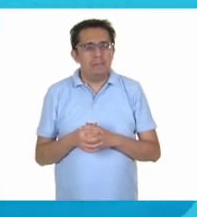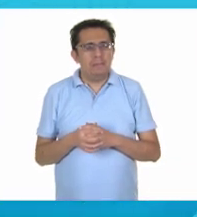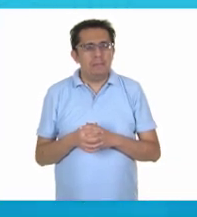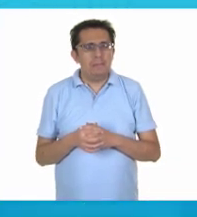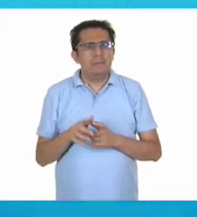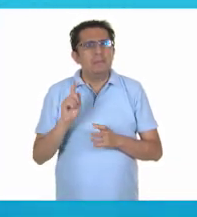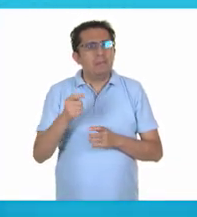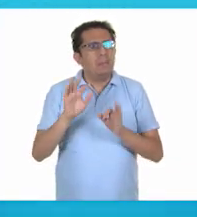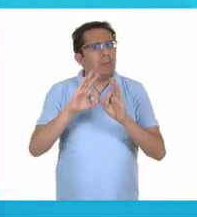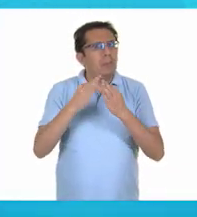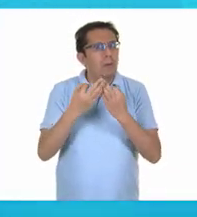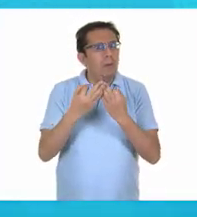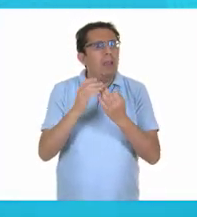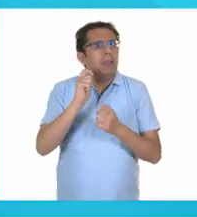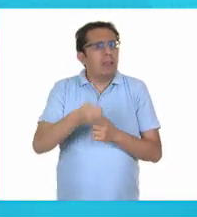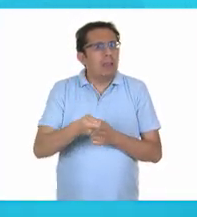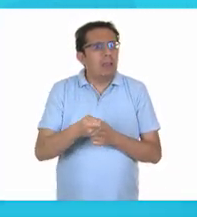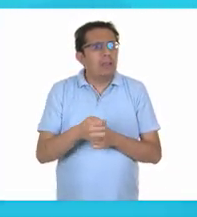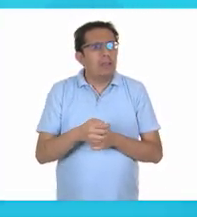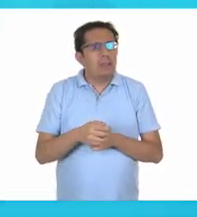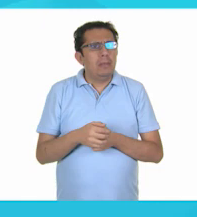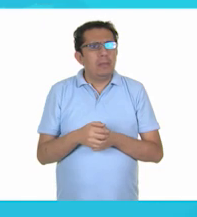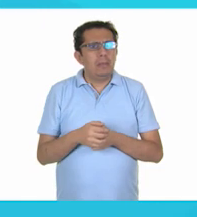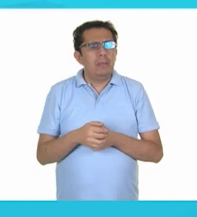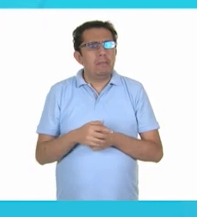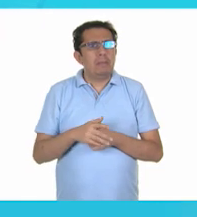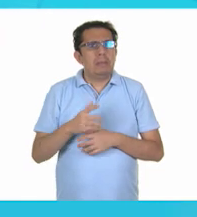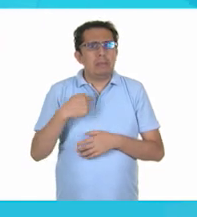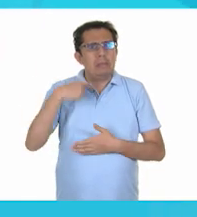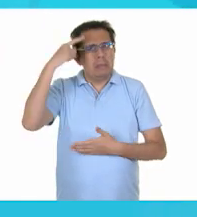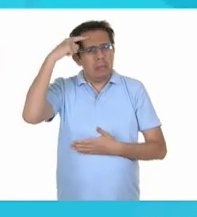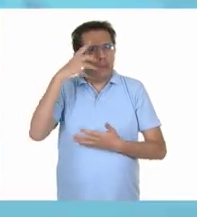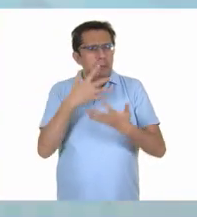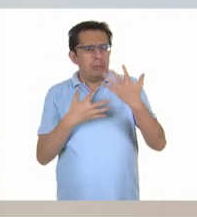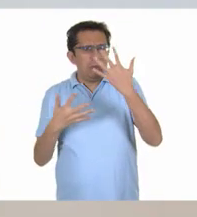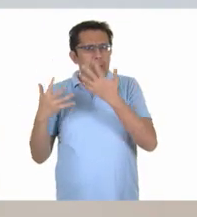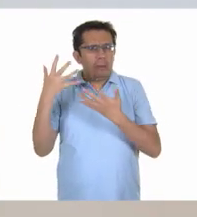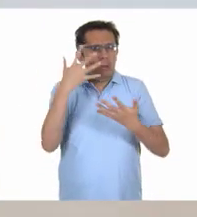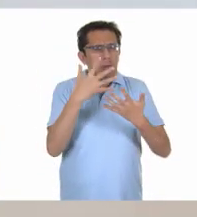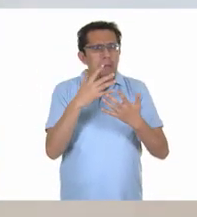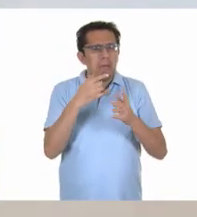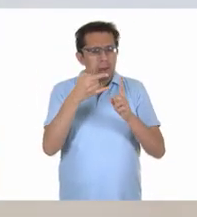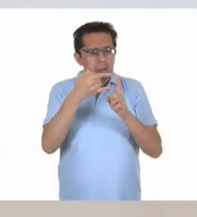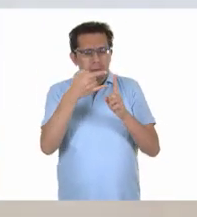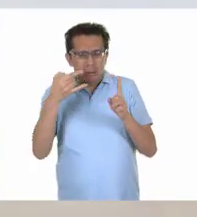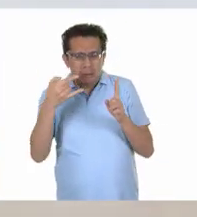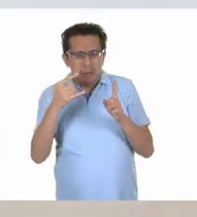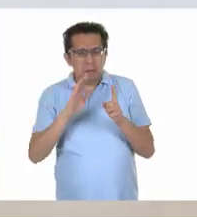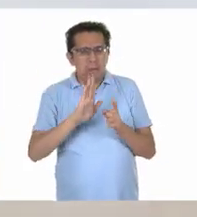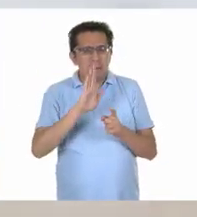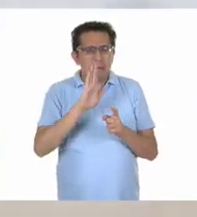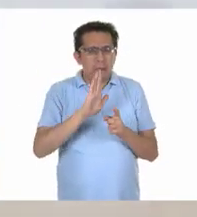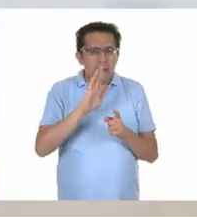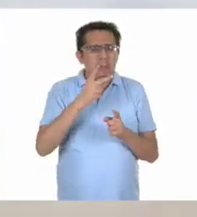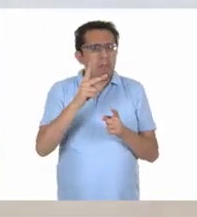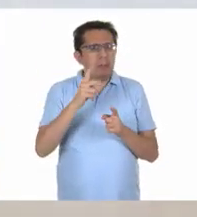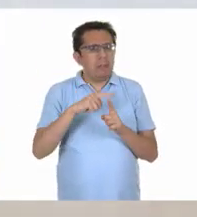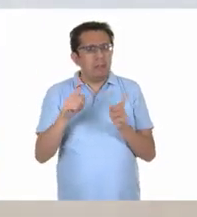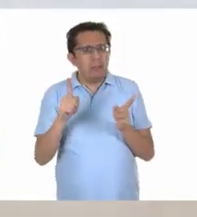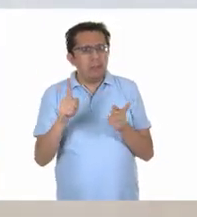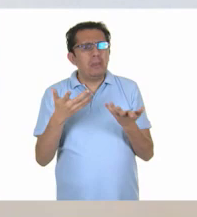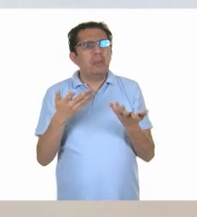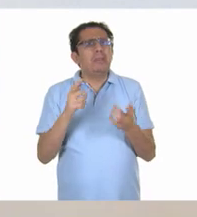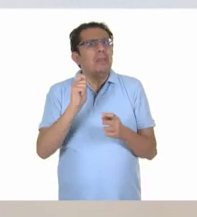¿Este qué figura es? Parece que nos puede confundir un poco porque es como un rectángulo, pero no es un rectángulo,